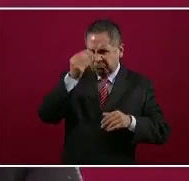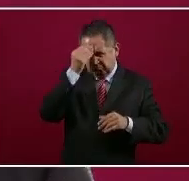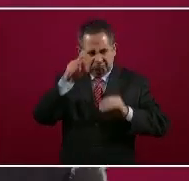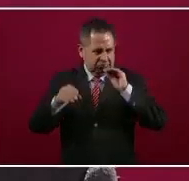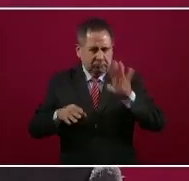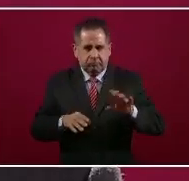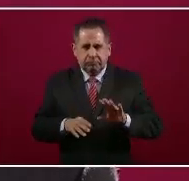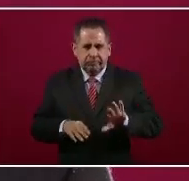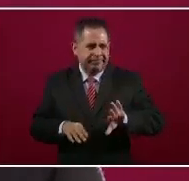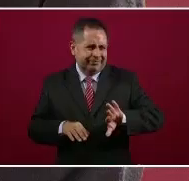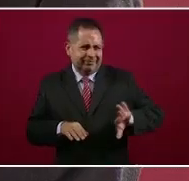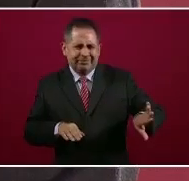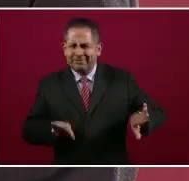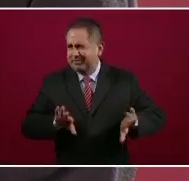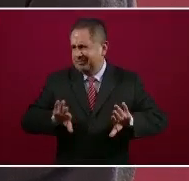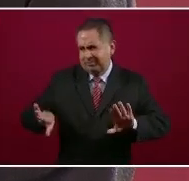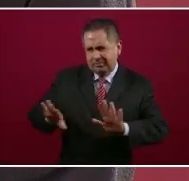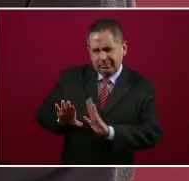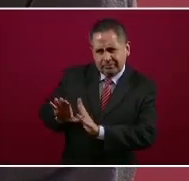los aíslen